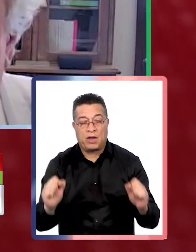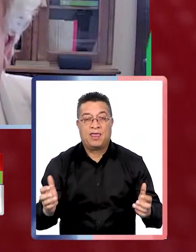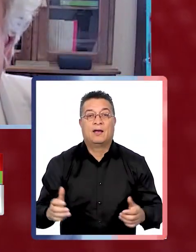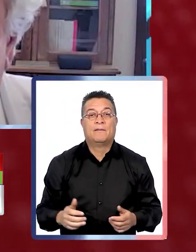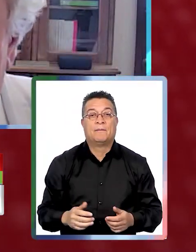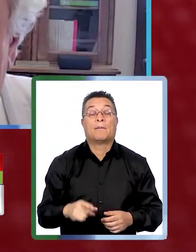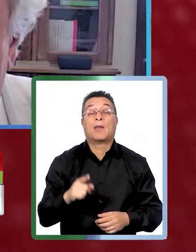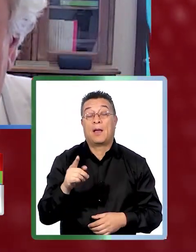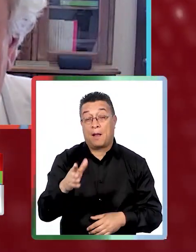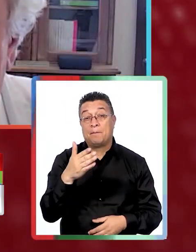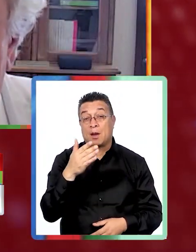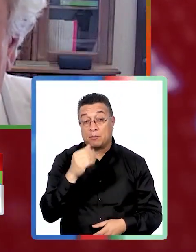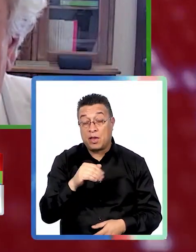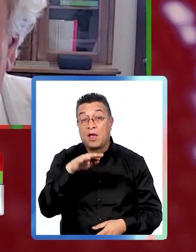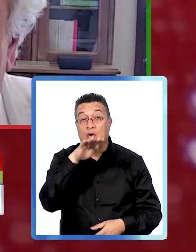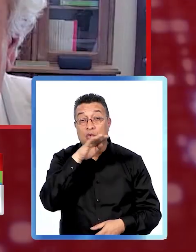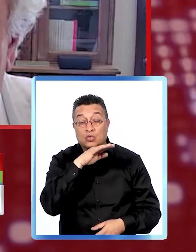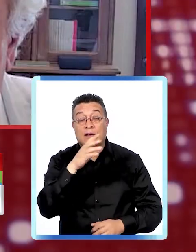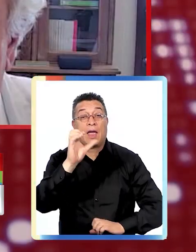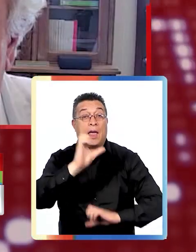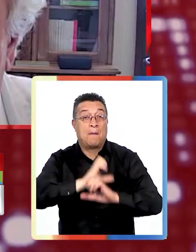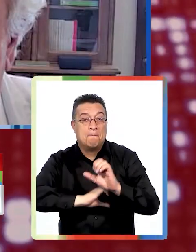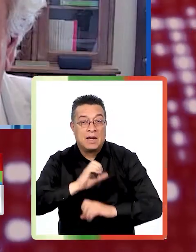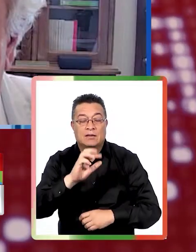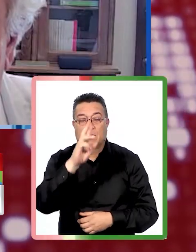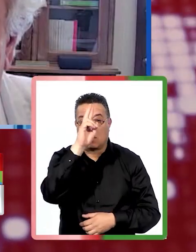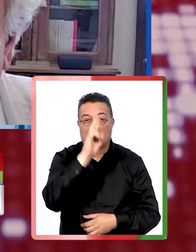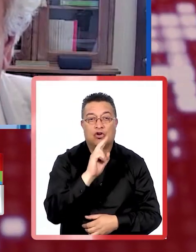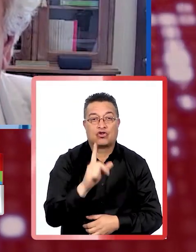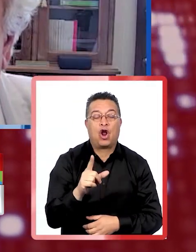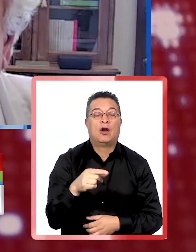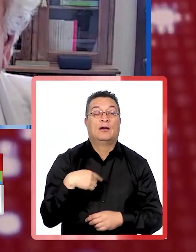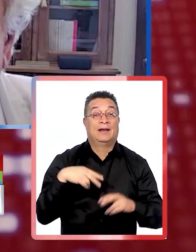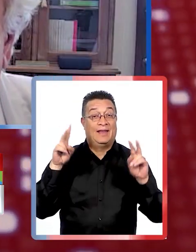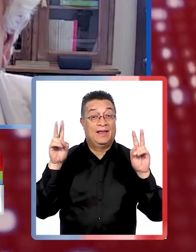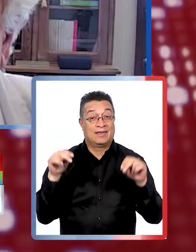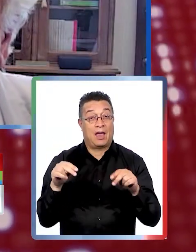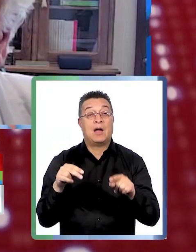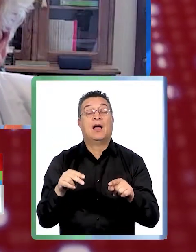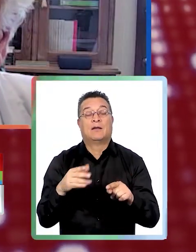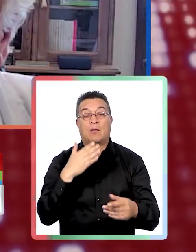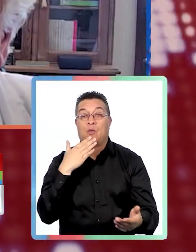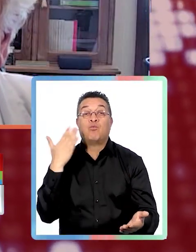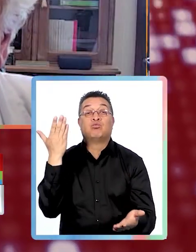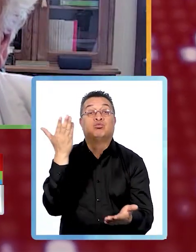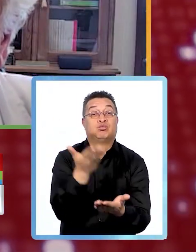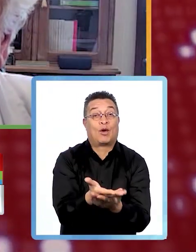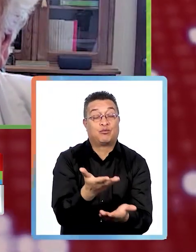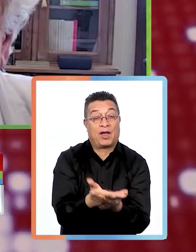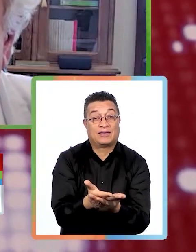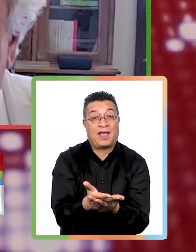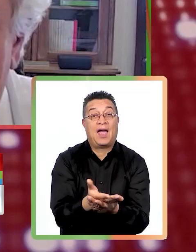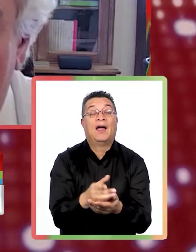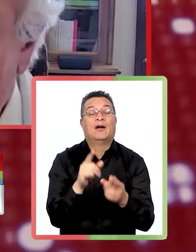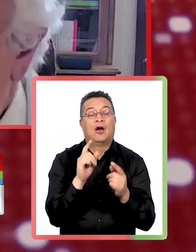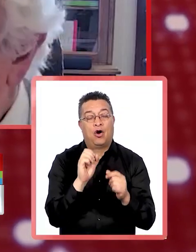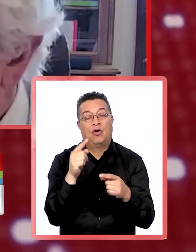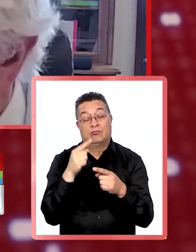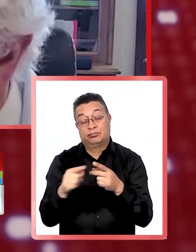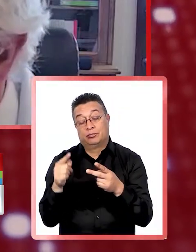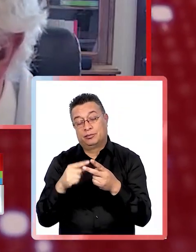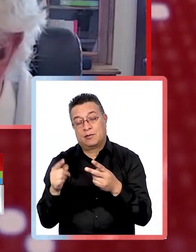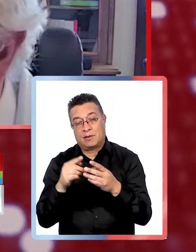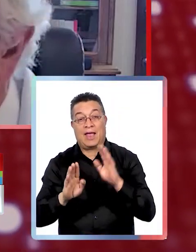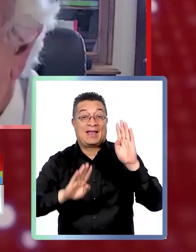precisamente hablando de las empresas y del rol que cumplen en este tema, también una de las propuestas o varias de